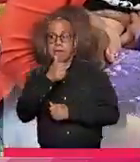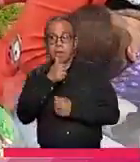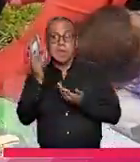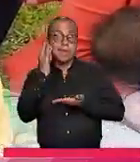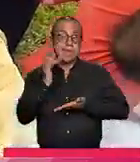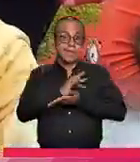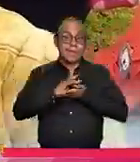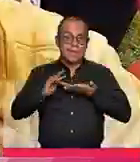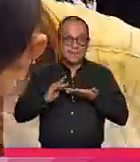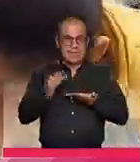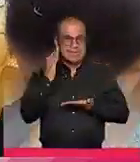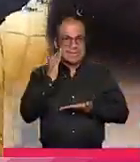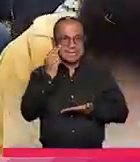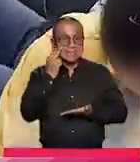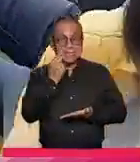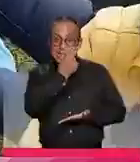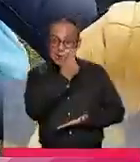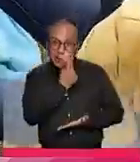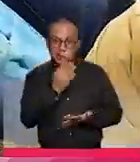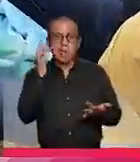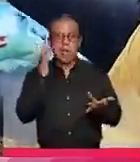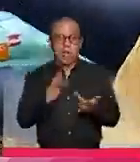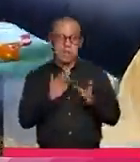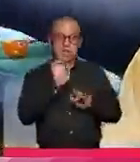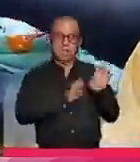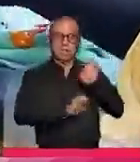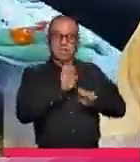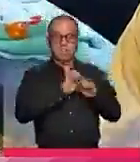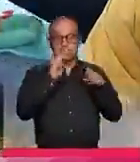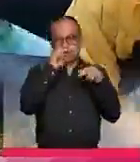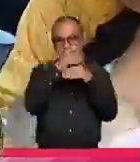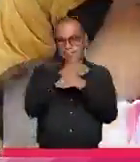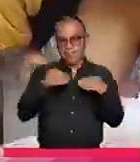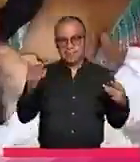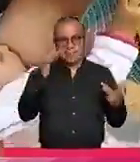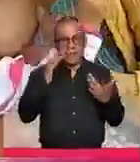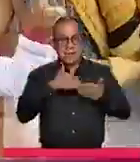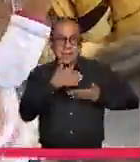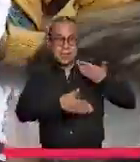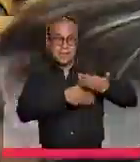limpieza de los senos para evitar contagiar a los niños y niñas durante la lactancia.